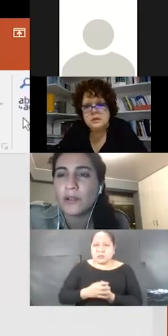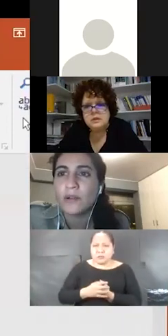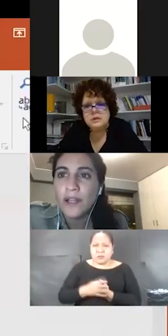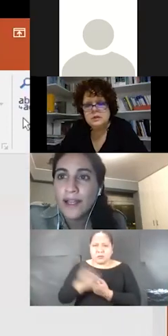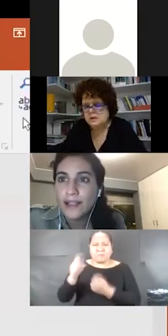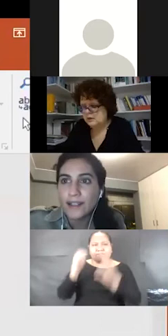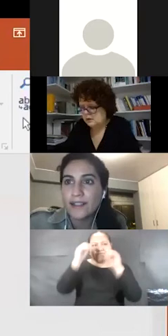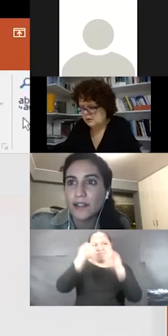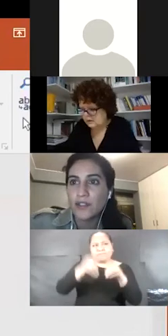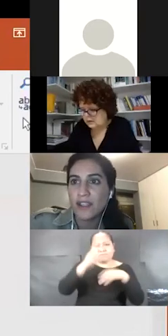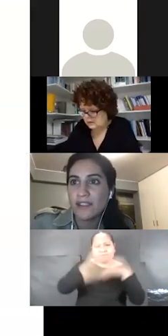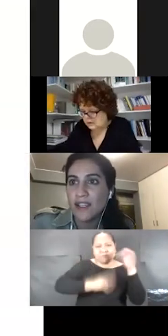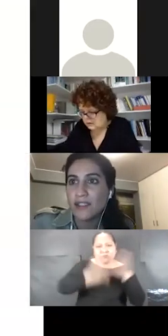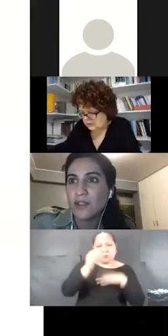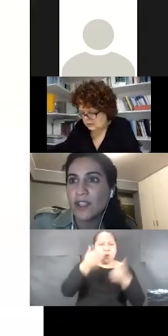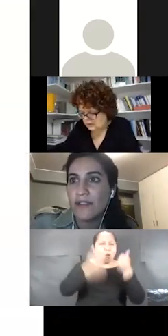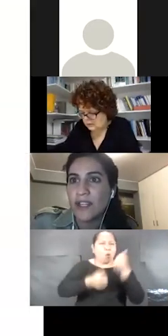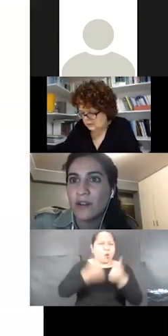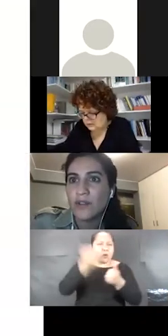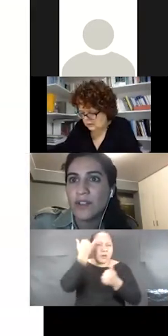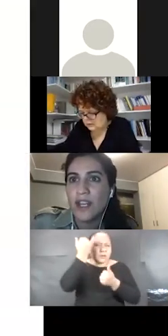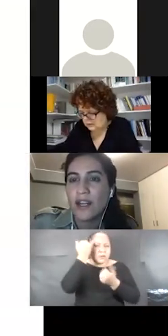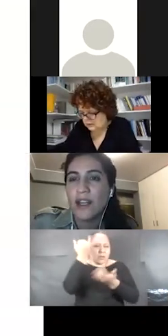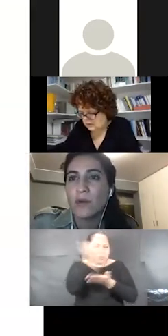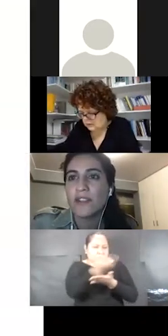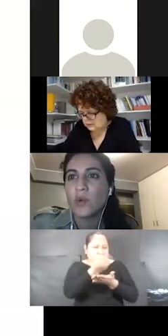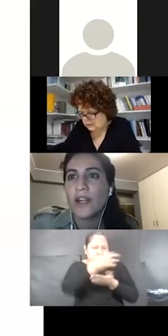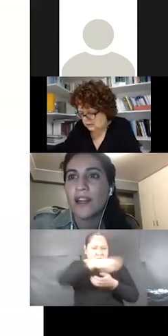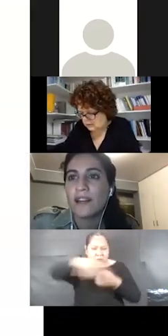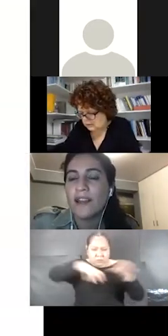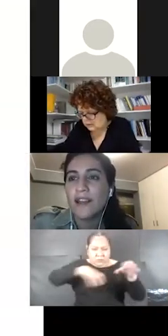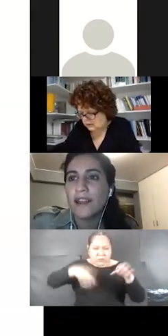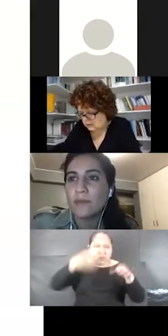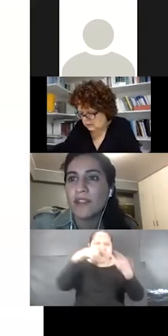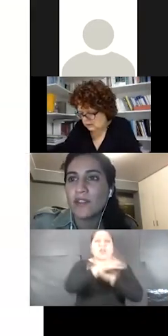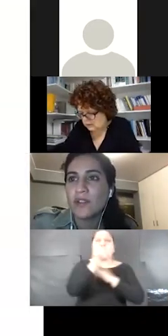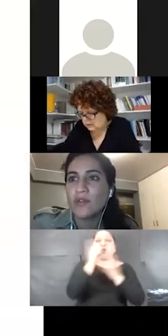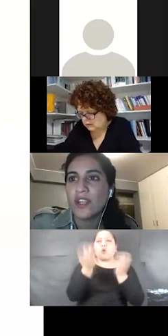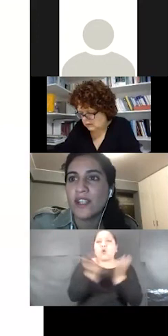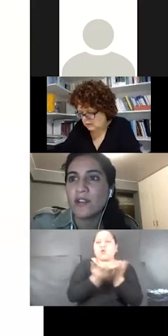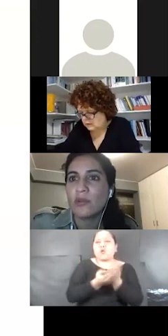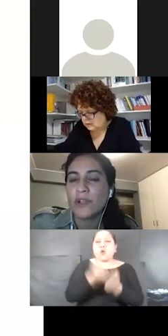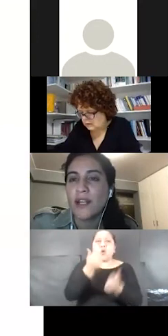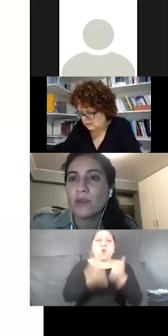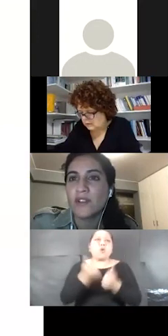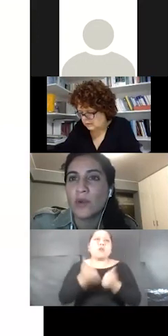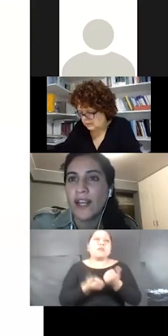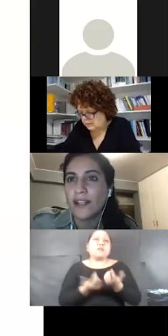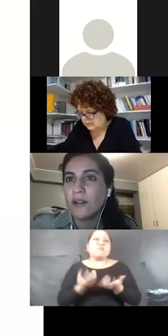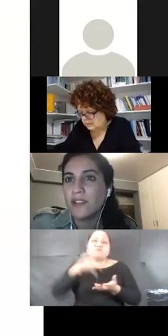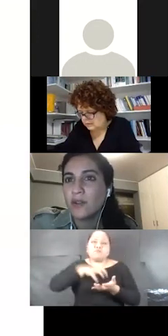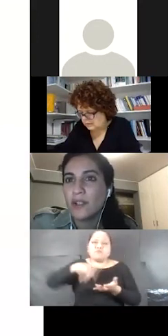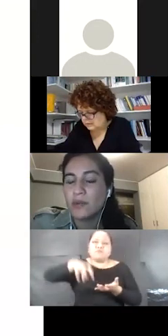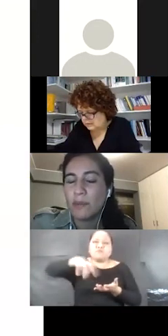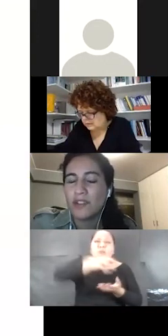arquitectónico, ¿qué criterios de diseño se debería considerar en una escuela? ¿Qué espacios te gustaría incorporar en una escuela?